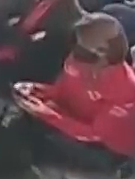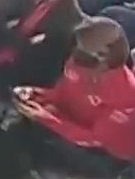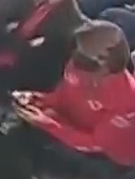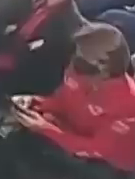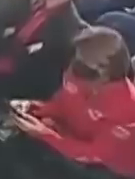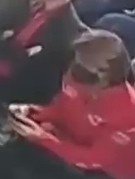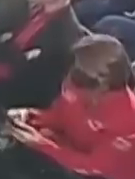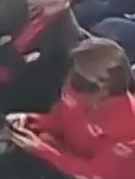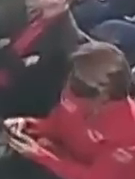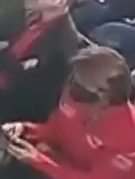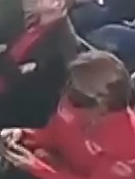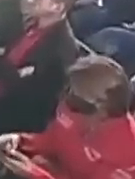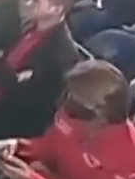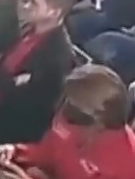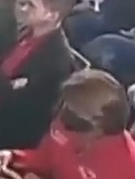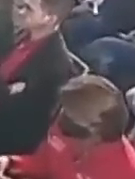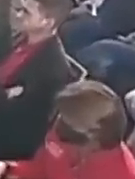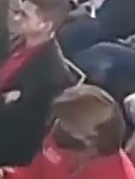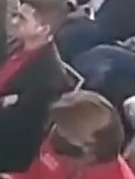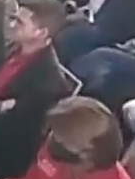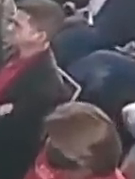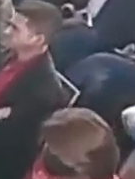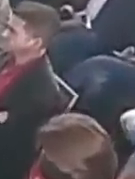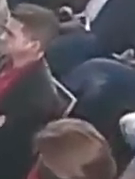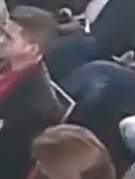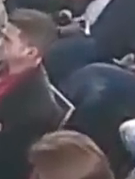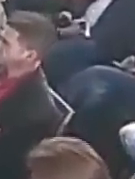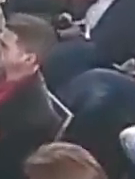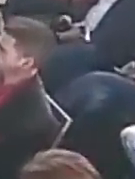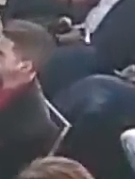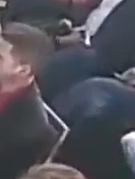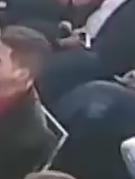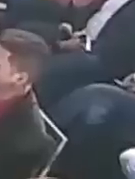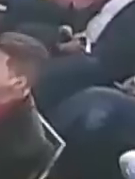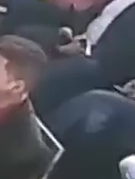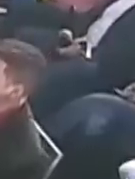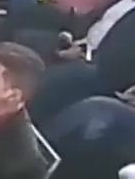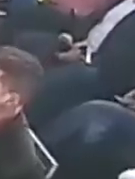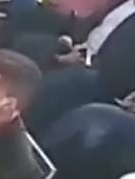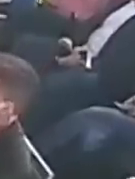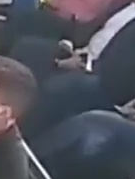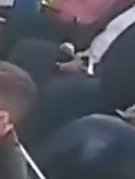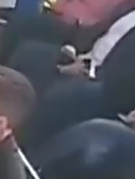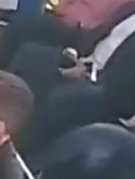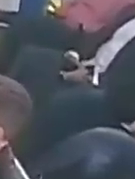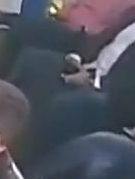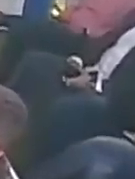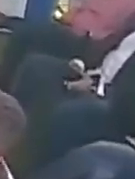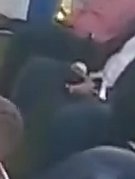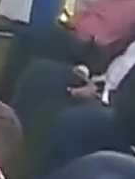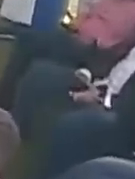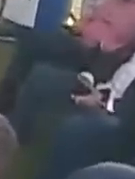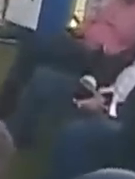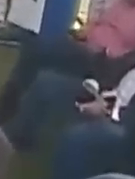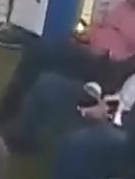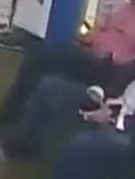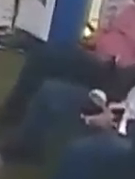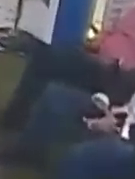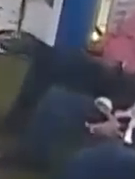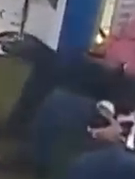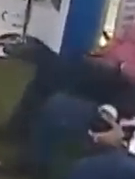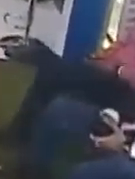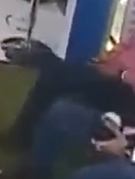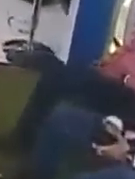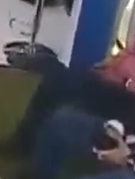presidente de la República Bolivariana de Venezuela. 24 años de revolución bolivariana, de logros, triunfos y